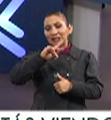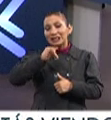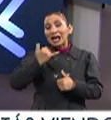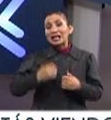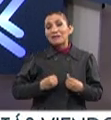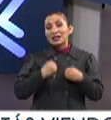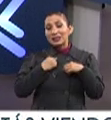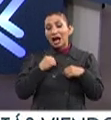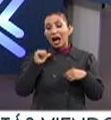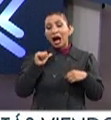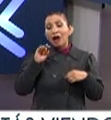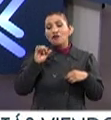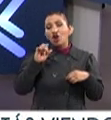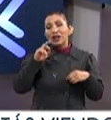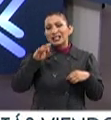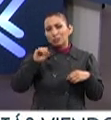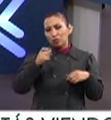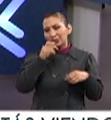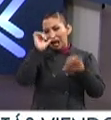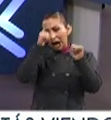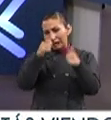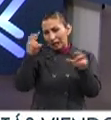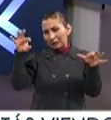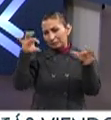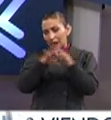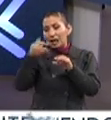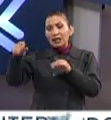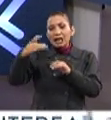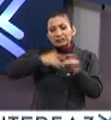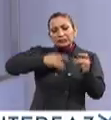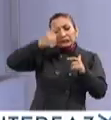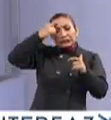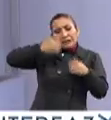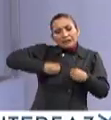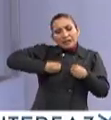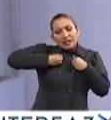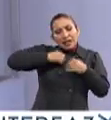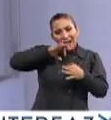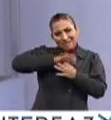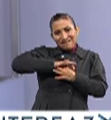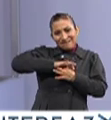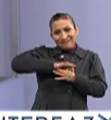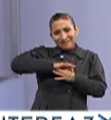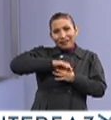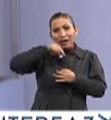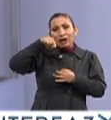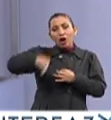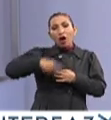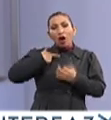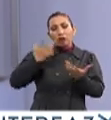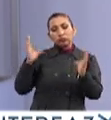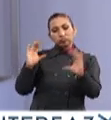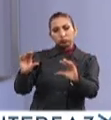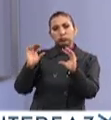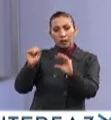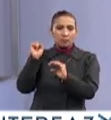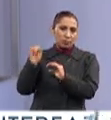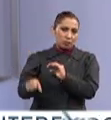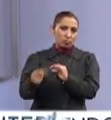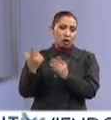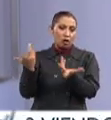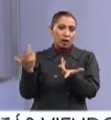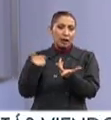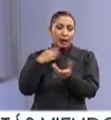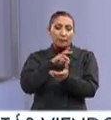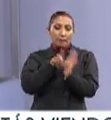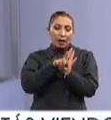de aforismos sobre arte y su relación con la conciencia y la vida, que tiene mucho que ver con la pedagogía y